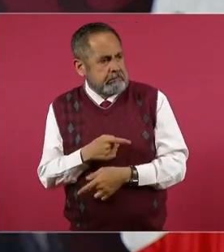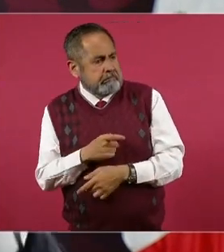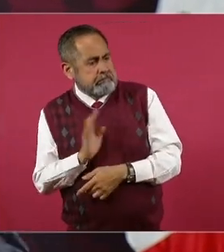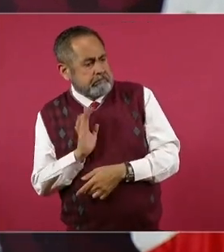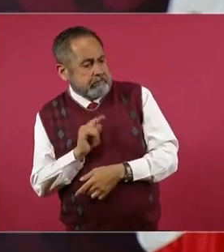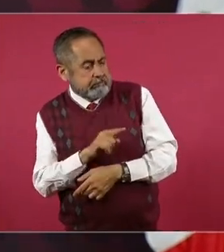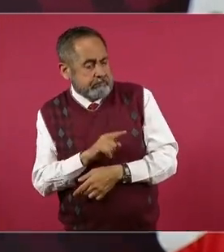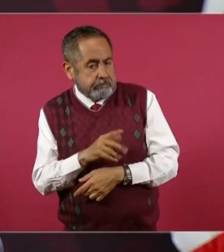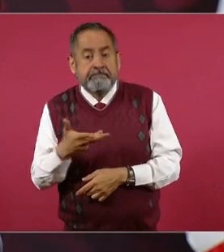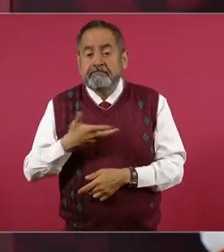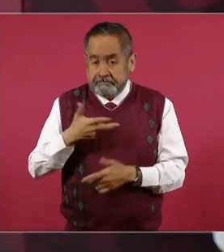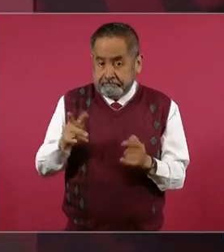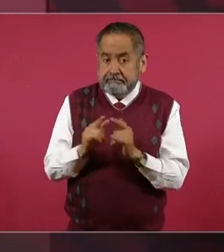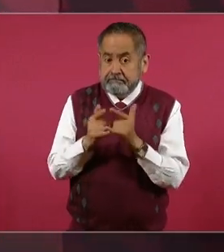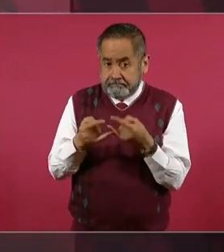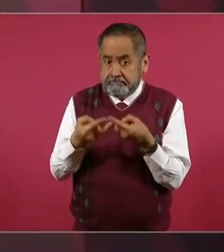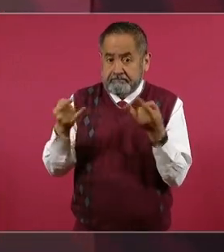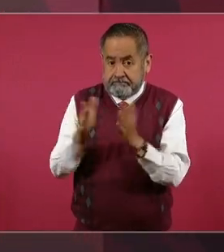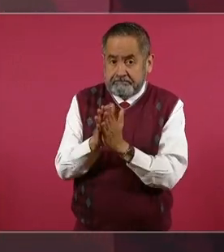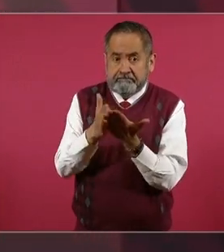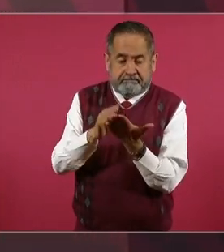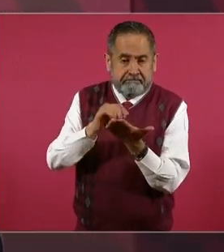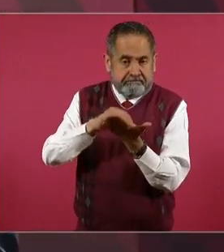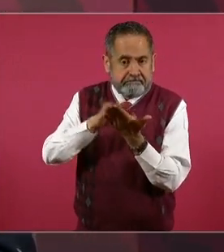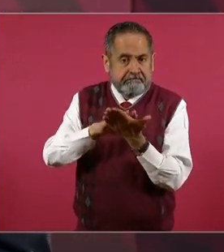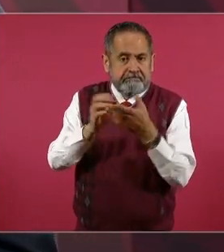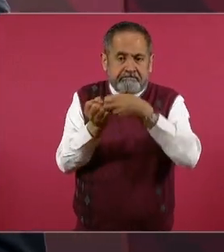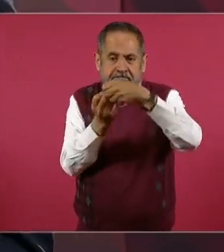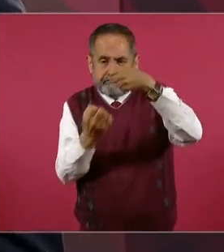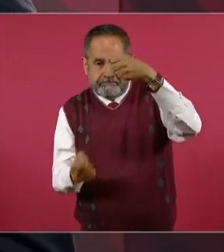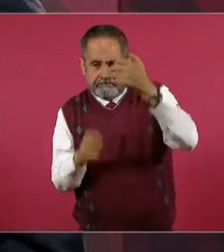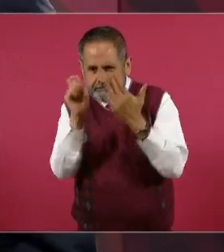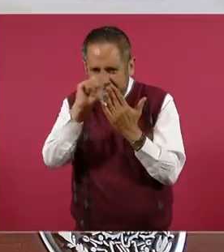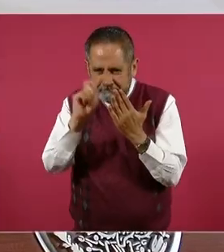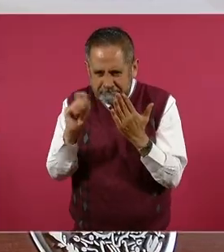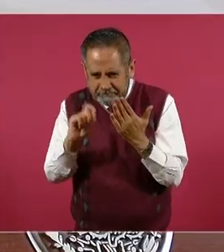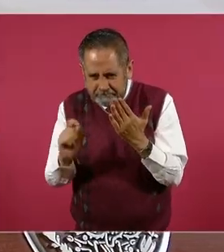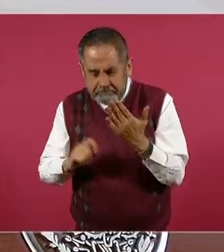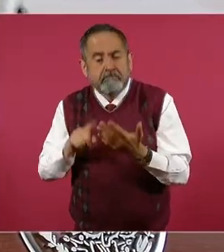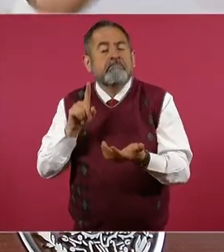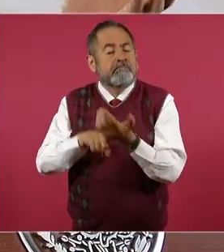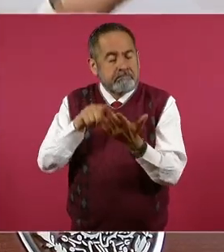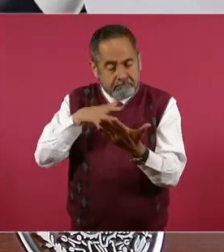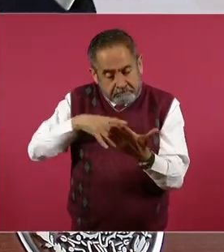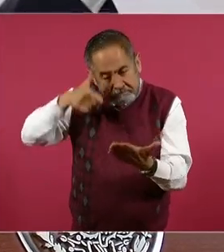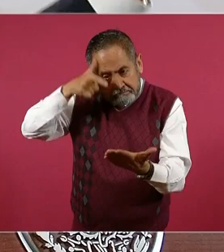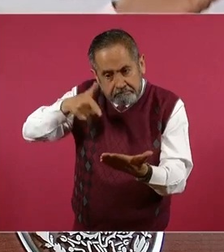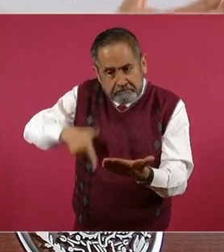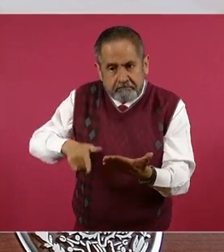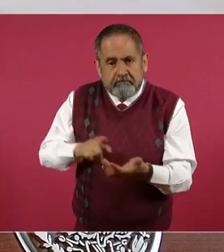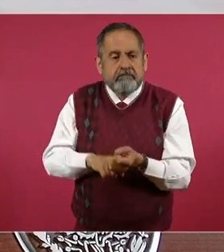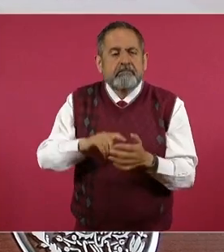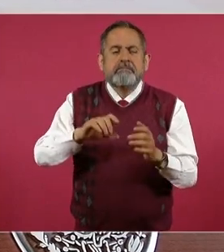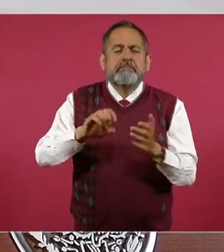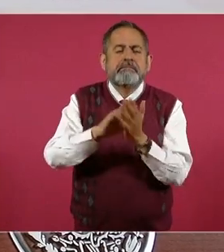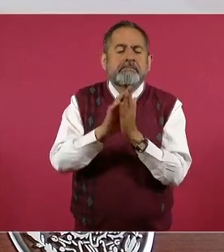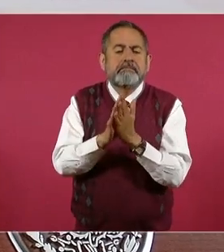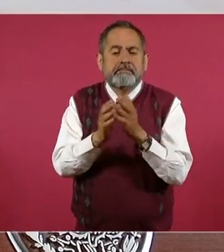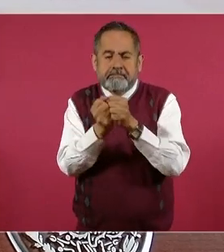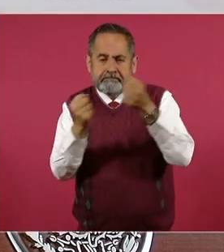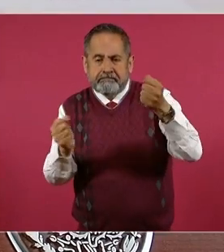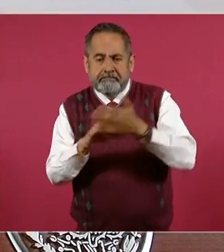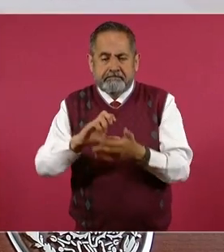Esto está en códices de cómo, bueno, en el Chilambalán